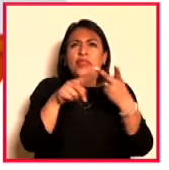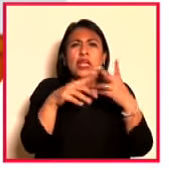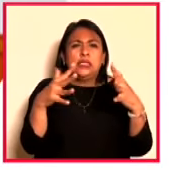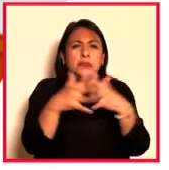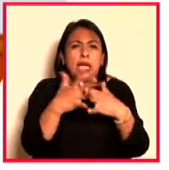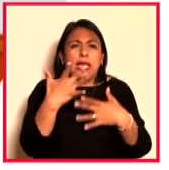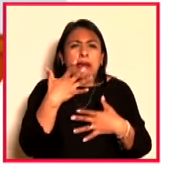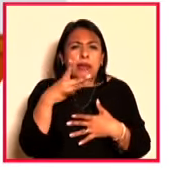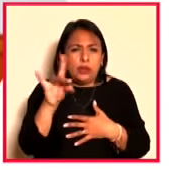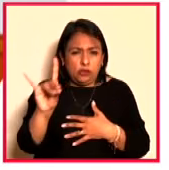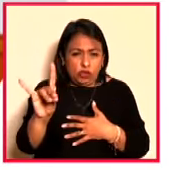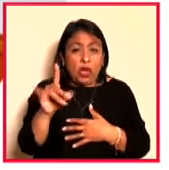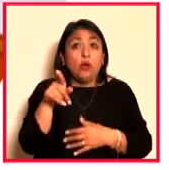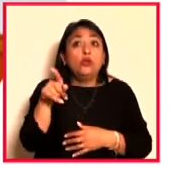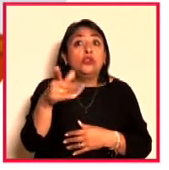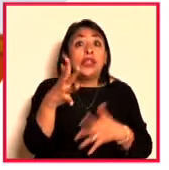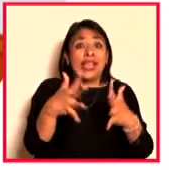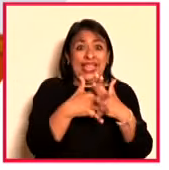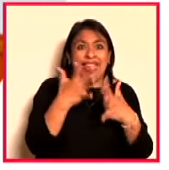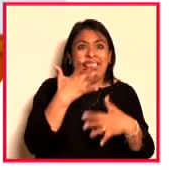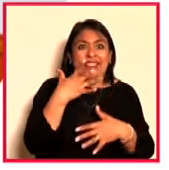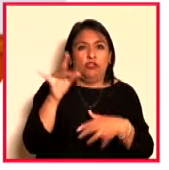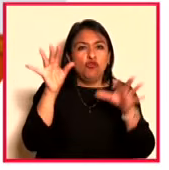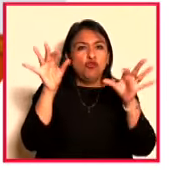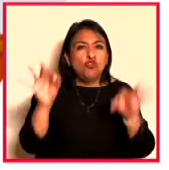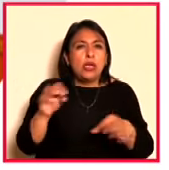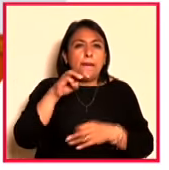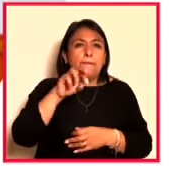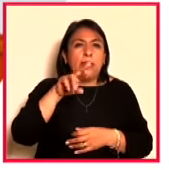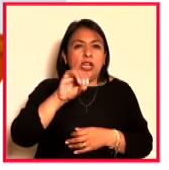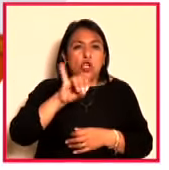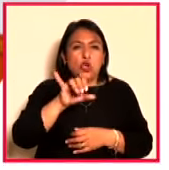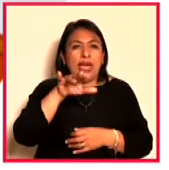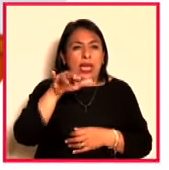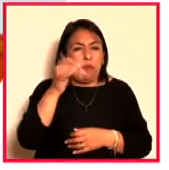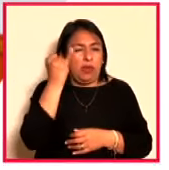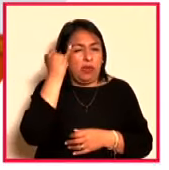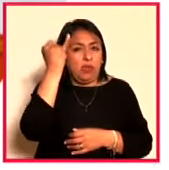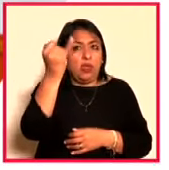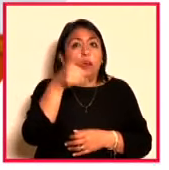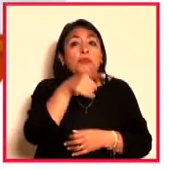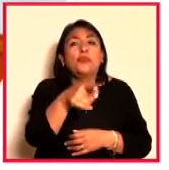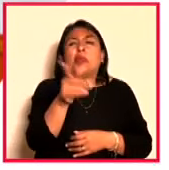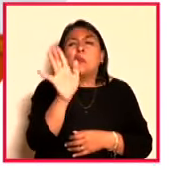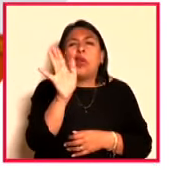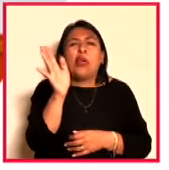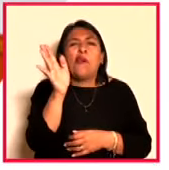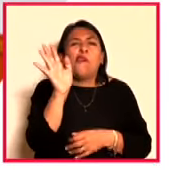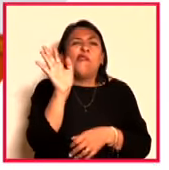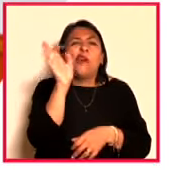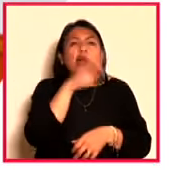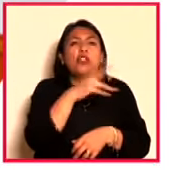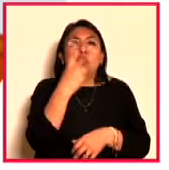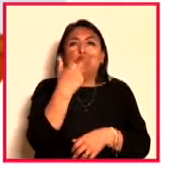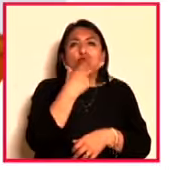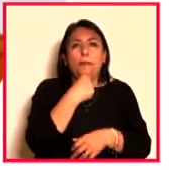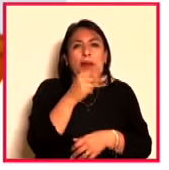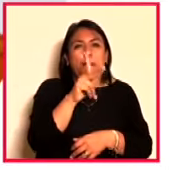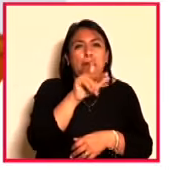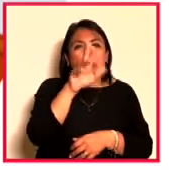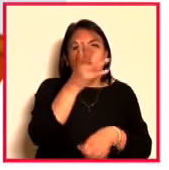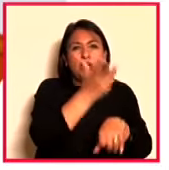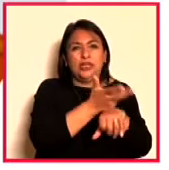La Guerra de los Dinosaurios, original de Mario Jaime Rivera, es una obra en tono de farsa sobre dos paleontólogos estadounidenses del